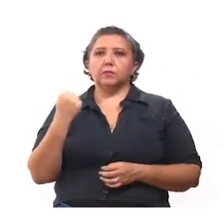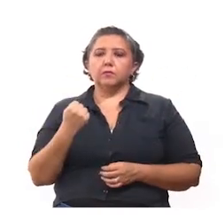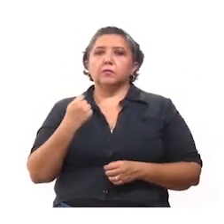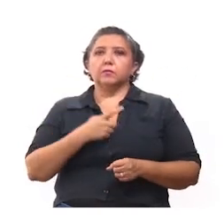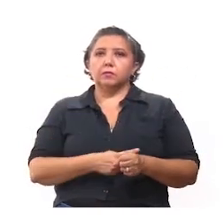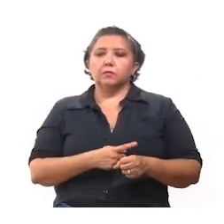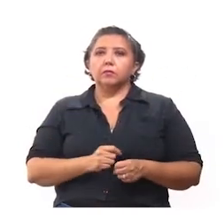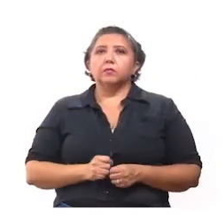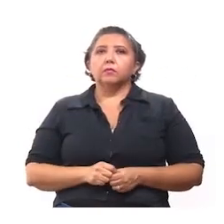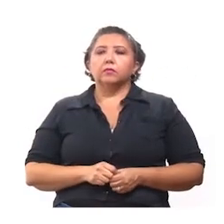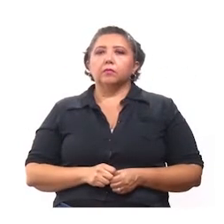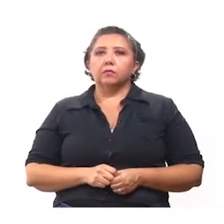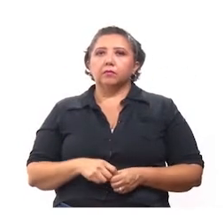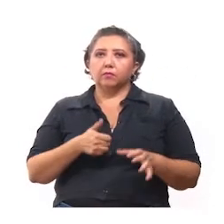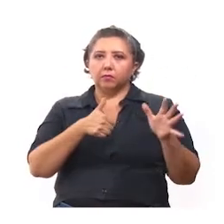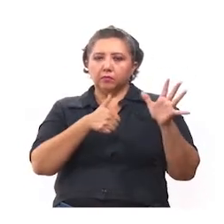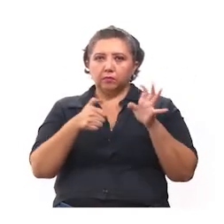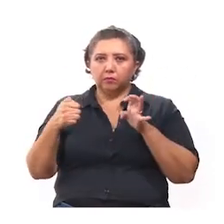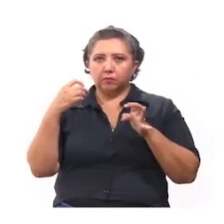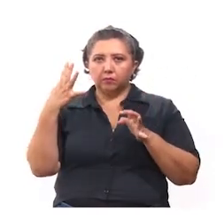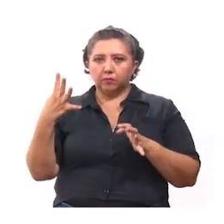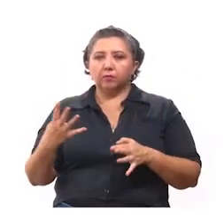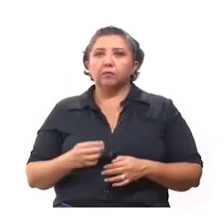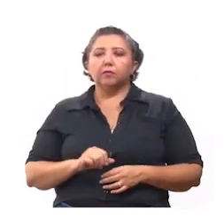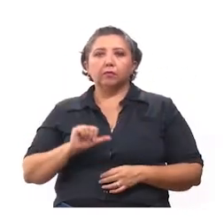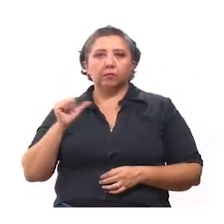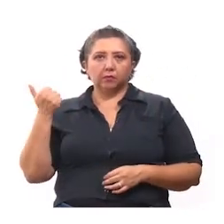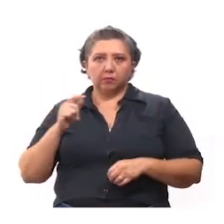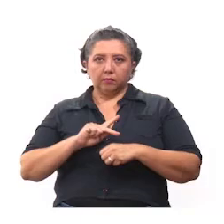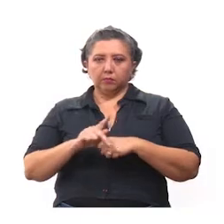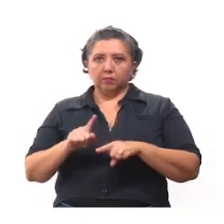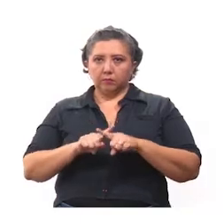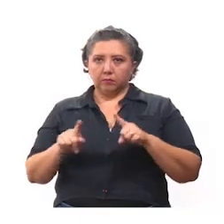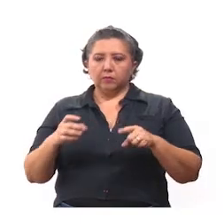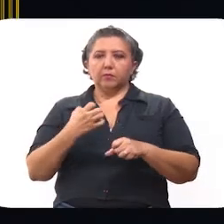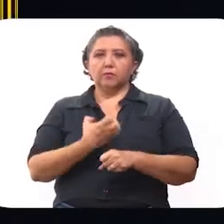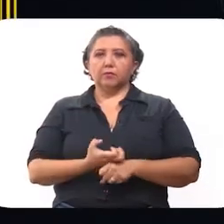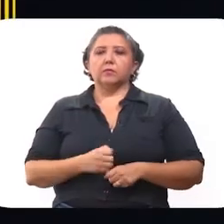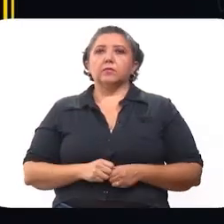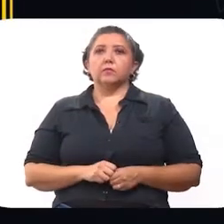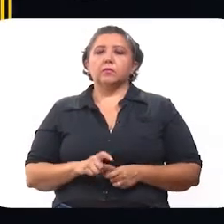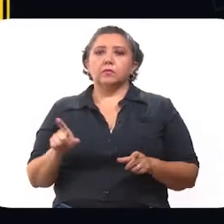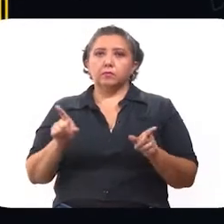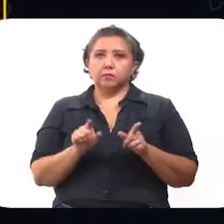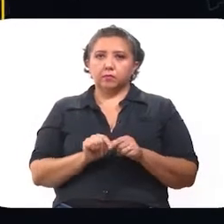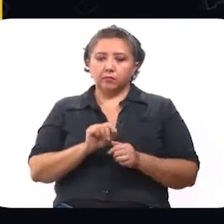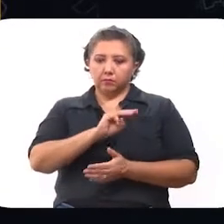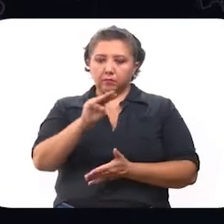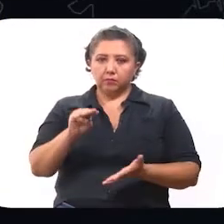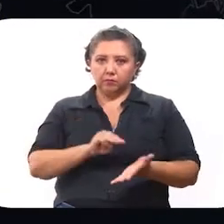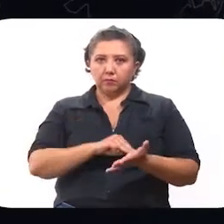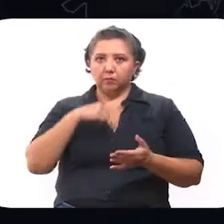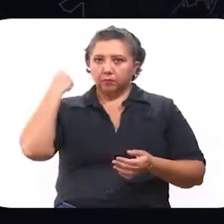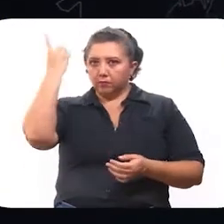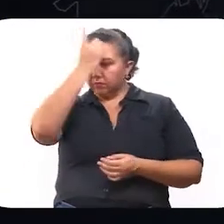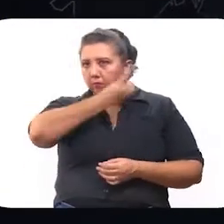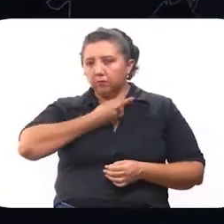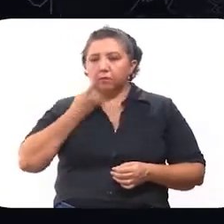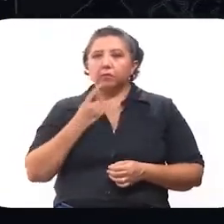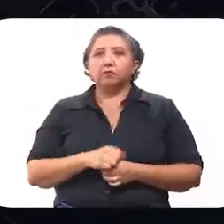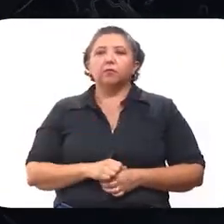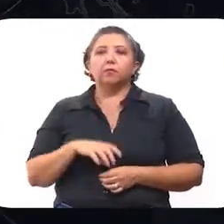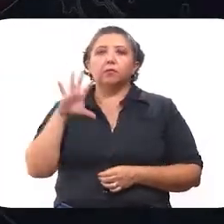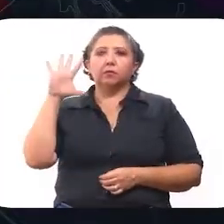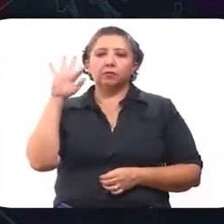76.699 casos positivos, 604 son de otro país u otro estado. Específicamente en Mérida se han